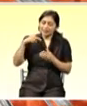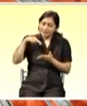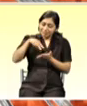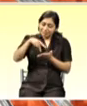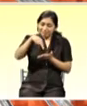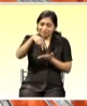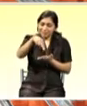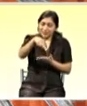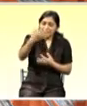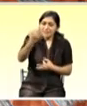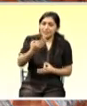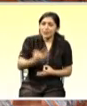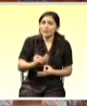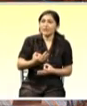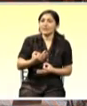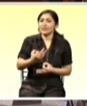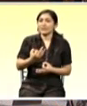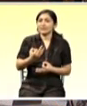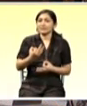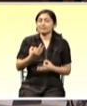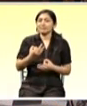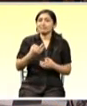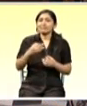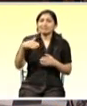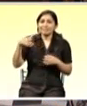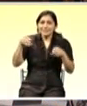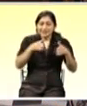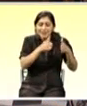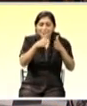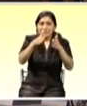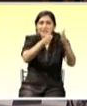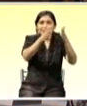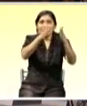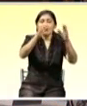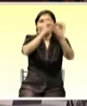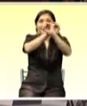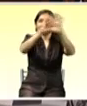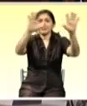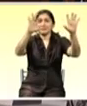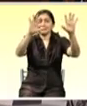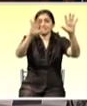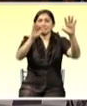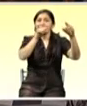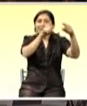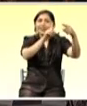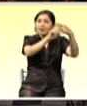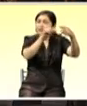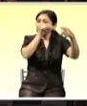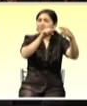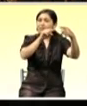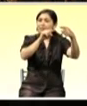seguro por el sendero verdadero que conduce a la gloria, que es el de la cruz y